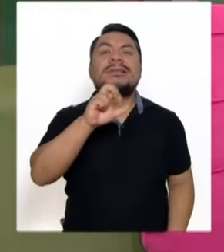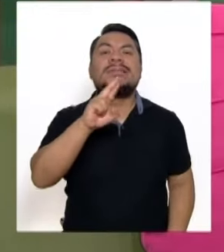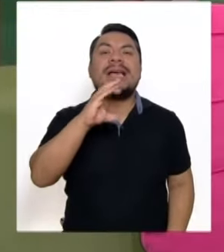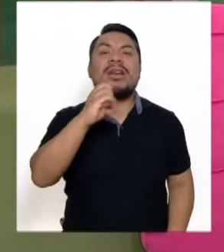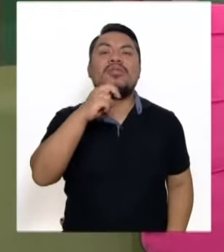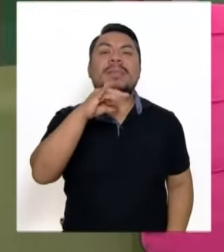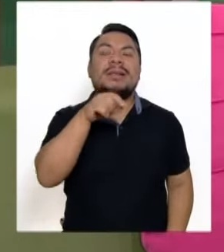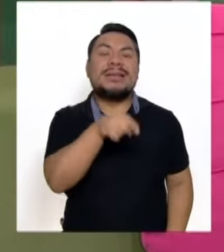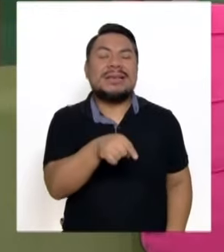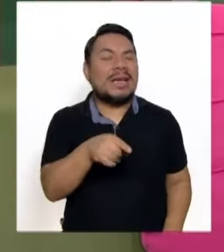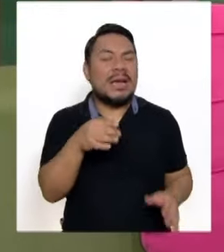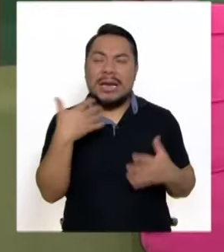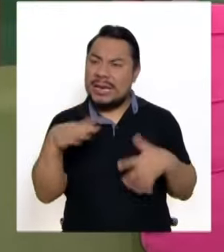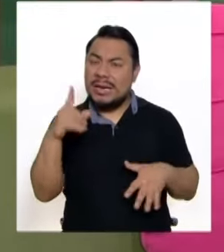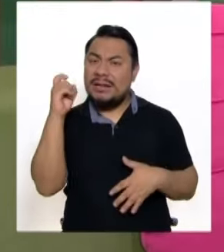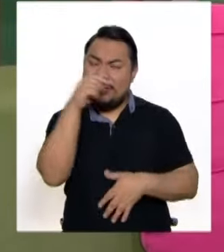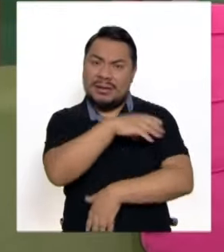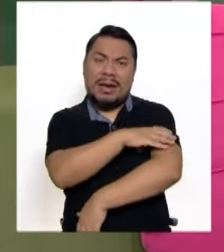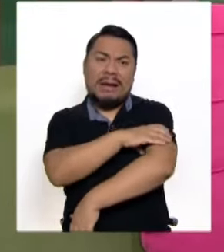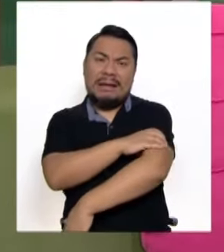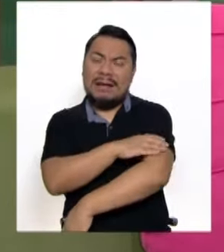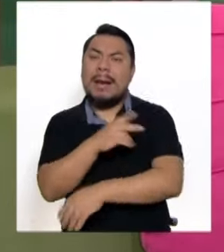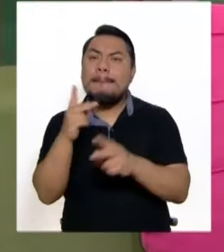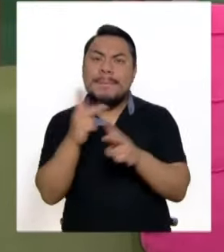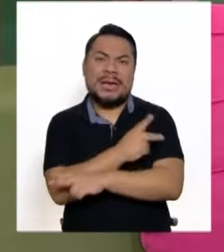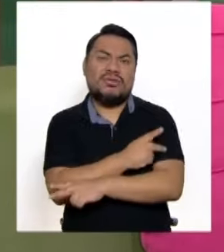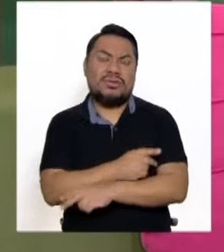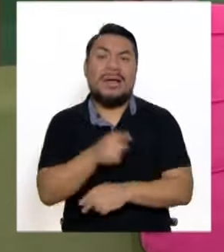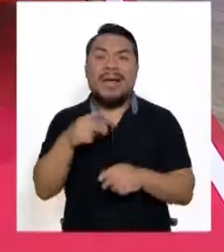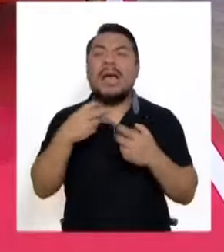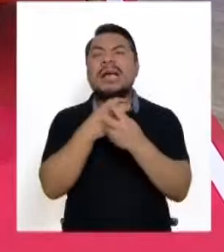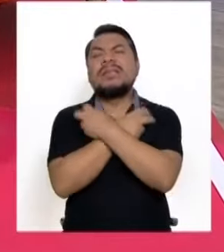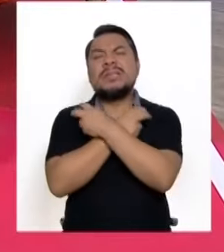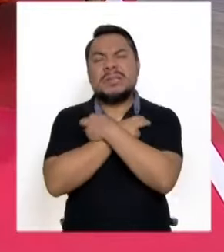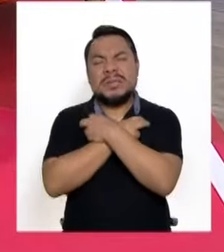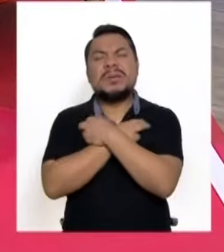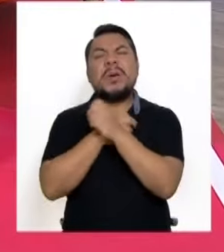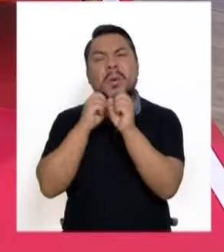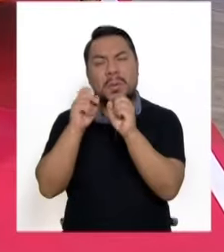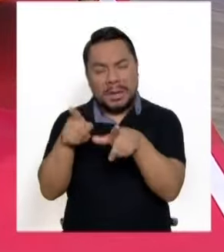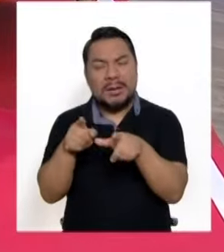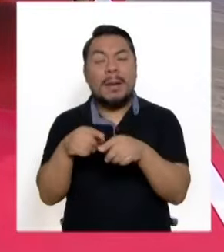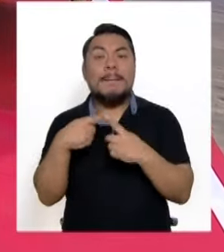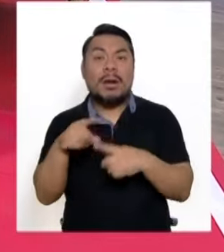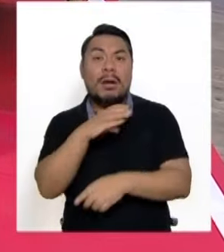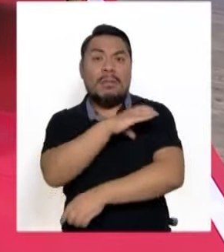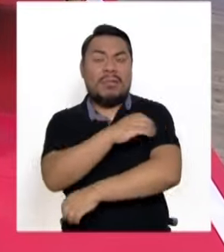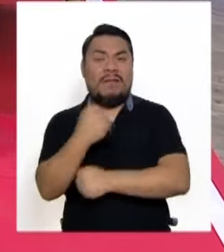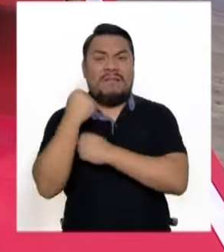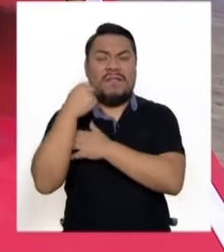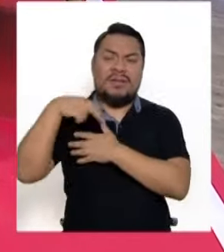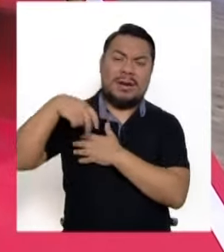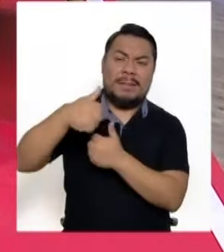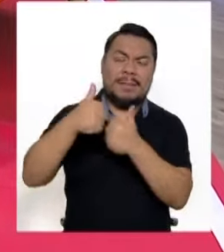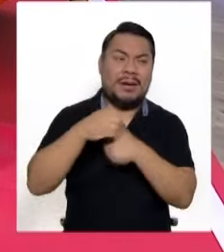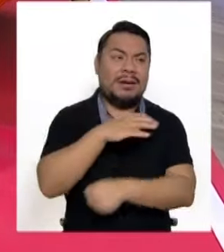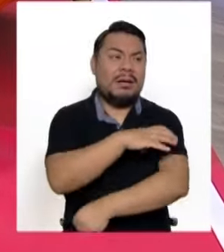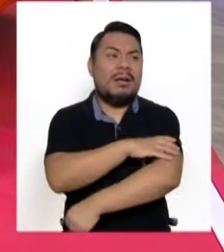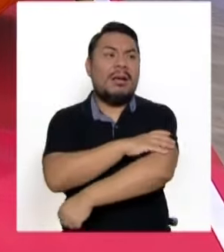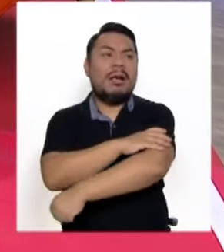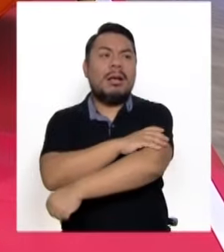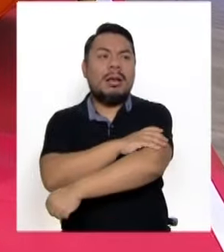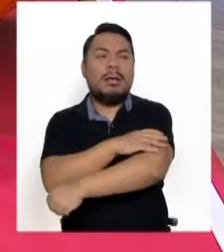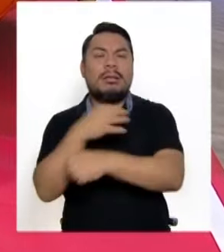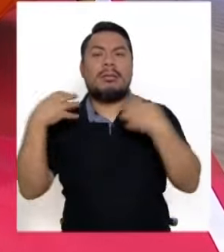es mucho más grave incluso que la osteoporosis, porque con una sarcopenia, una señora que estaba toda fuerte, caminaba bien, sin embargo, ya empieza